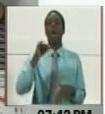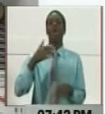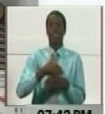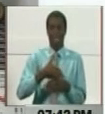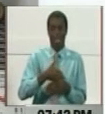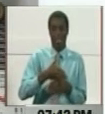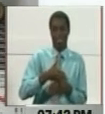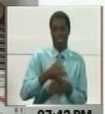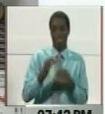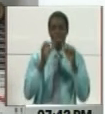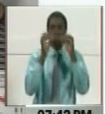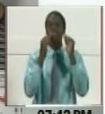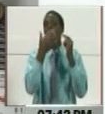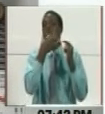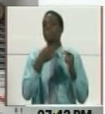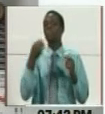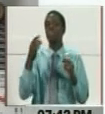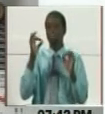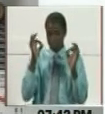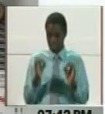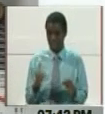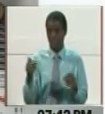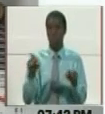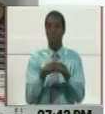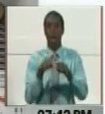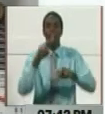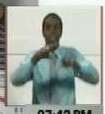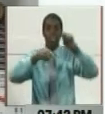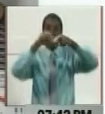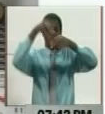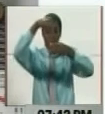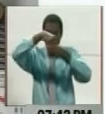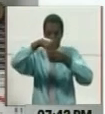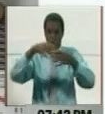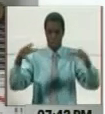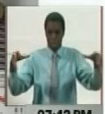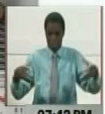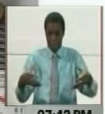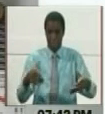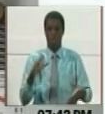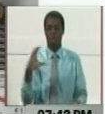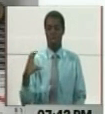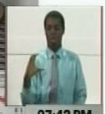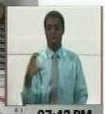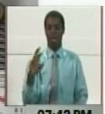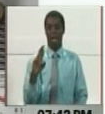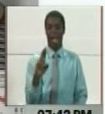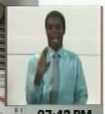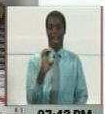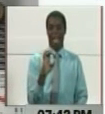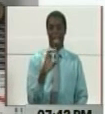vicepresidente de infraestructura en predicar